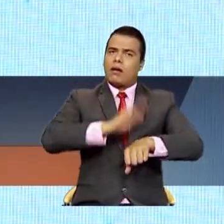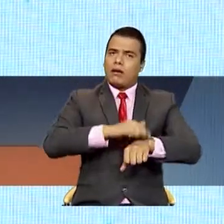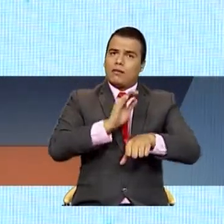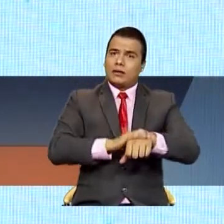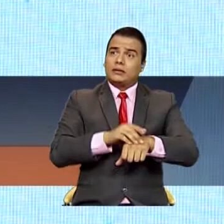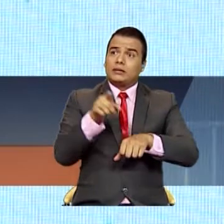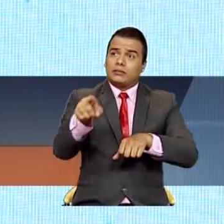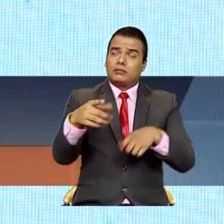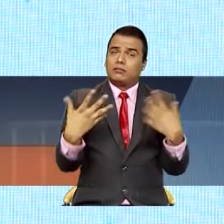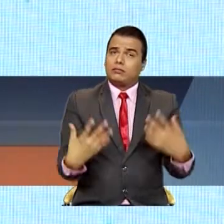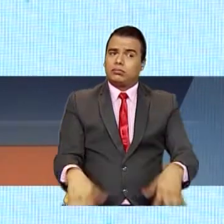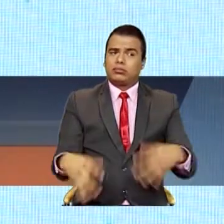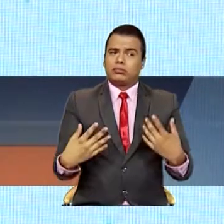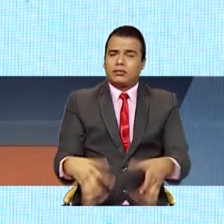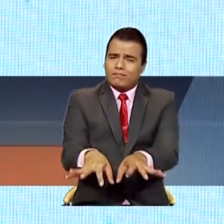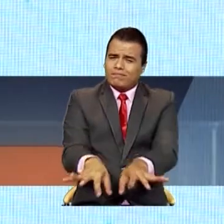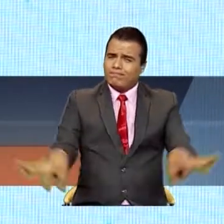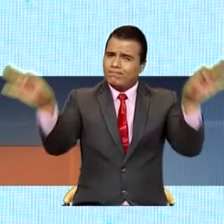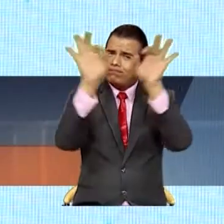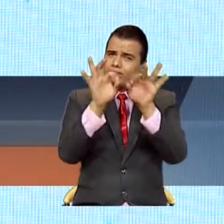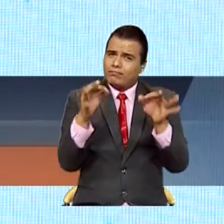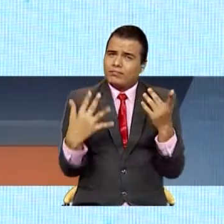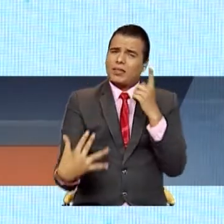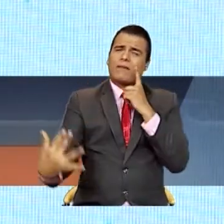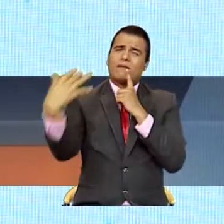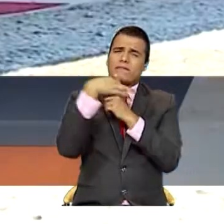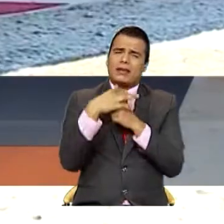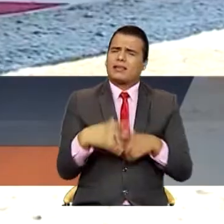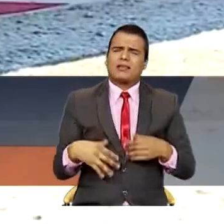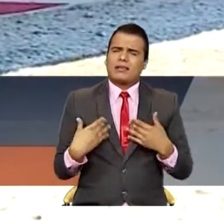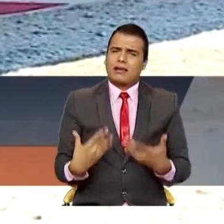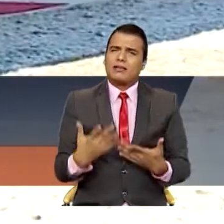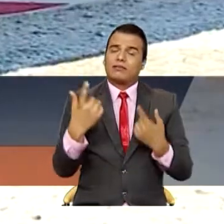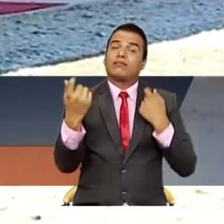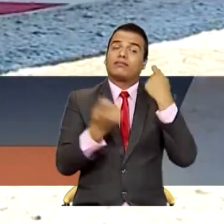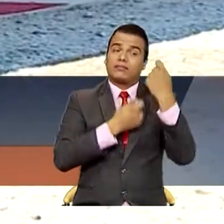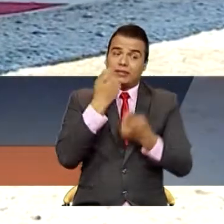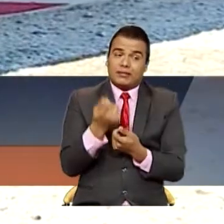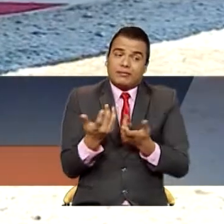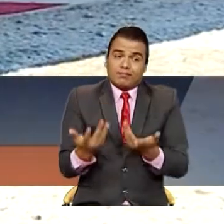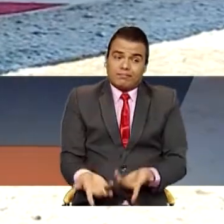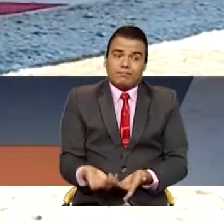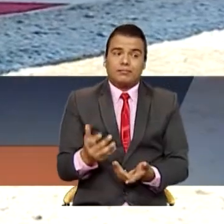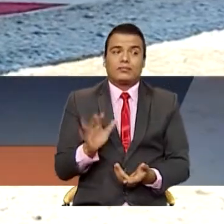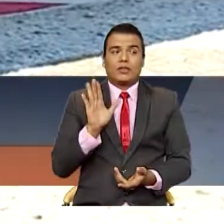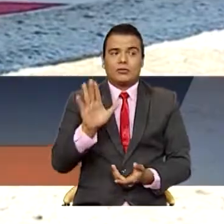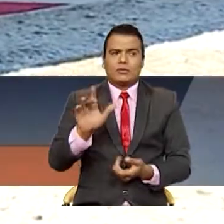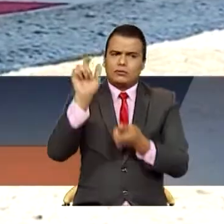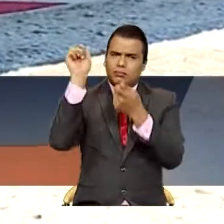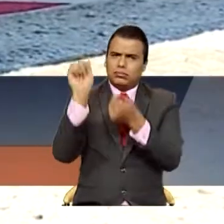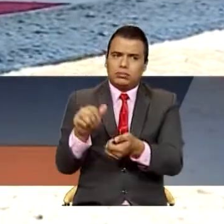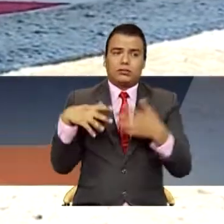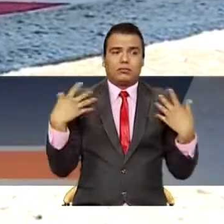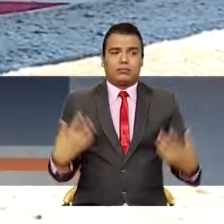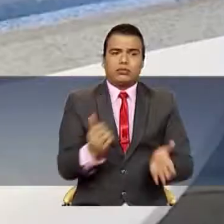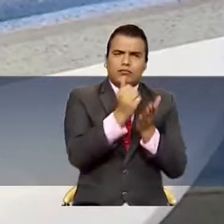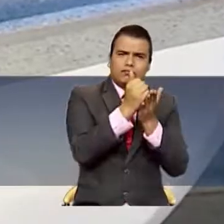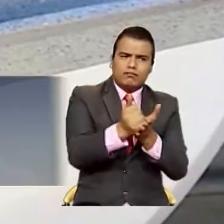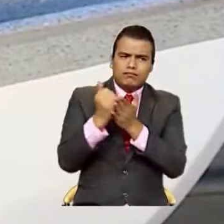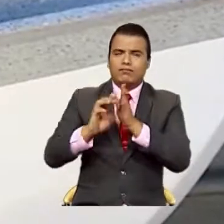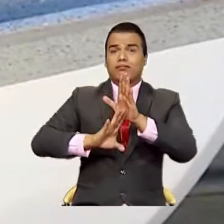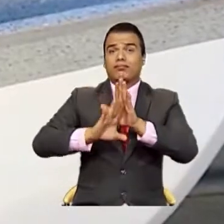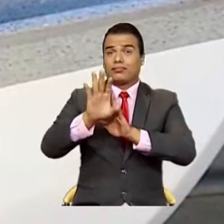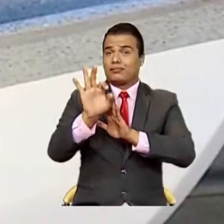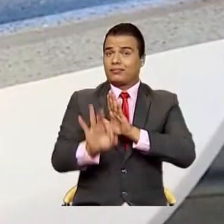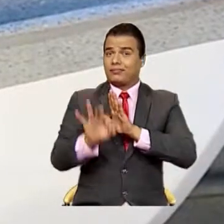que lo que más les afecta es la comercialización. Sin duda alguna, esta inversión aporta al crecimiento y